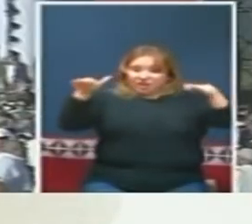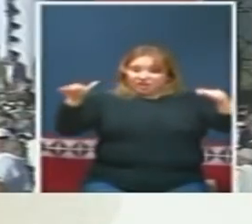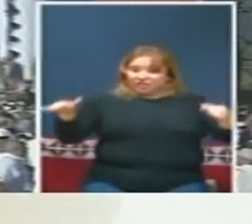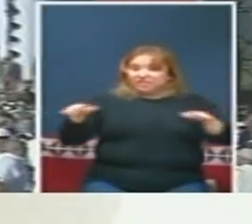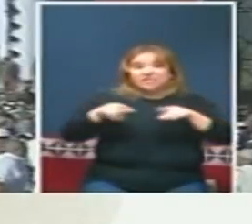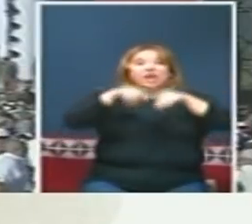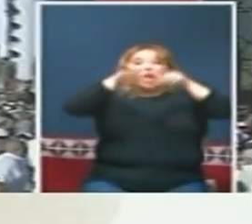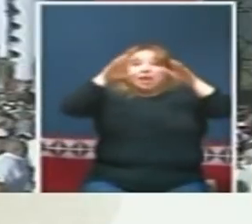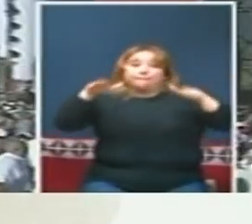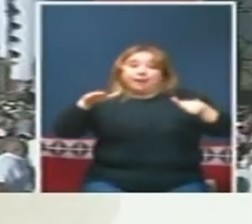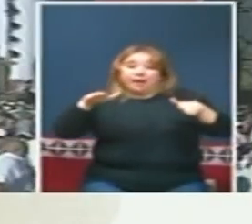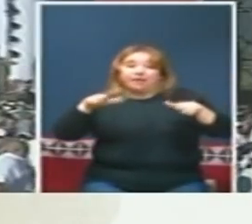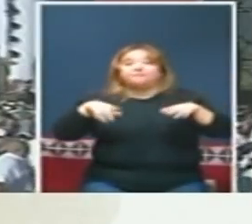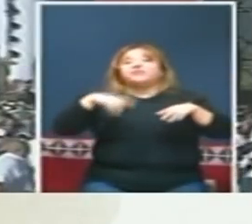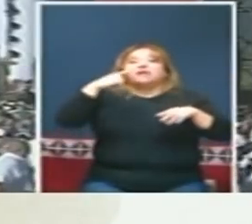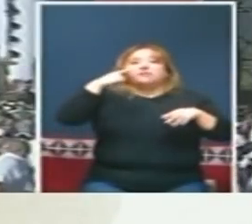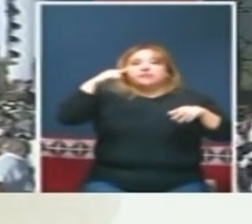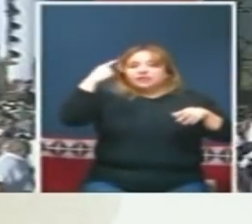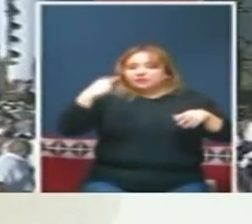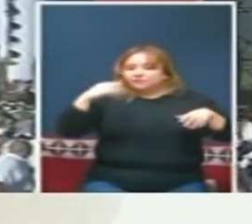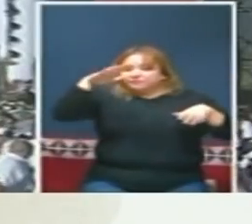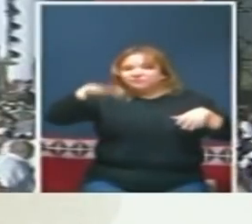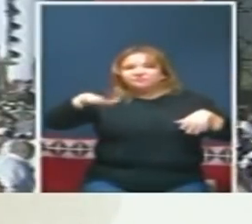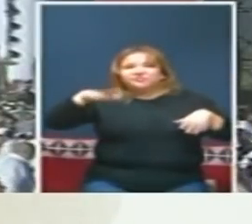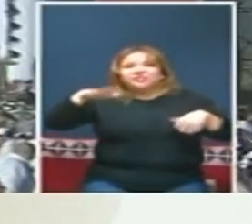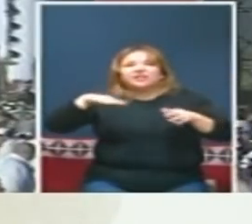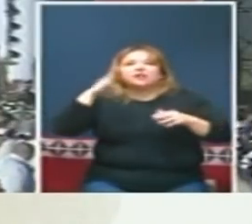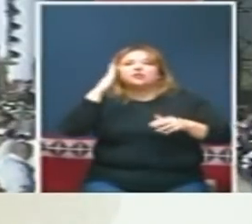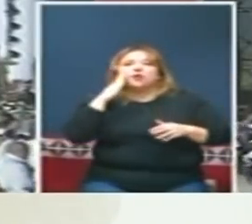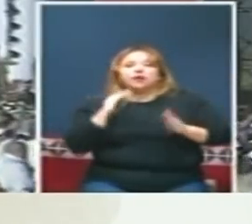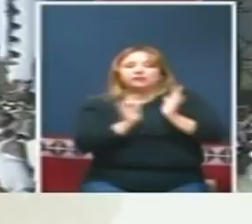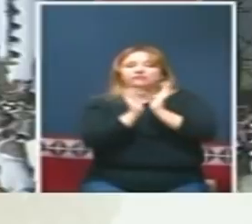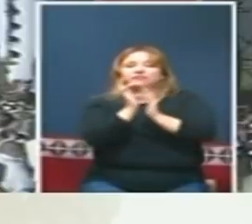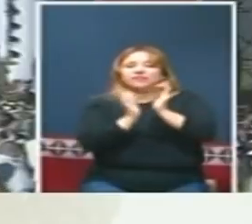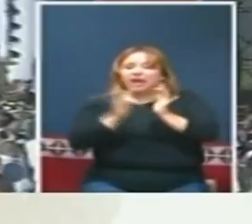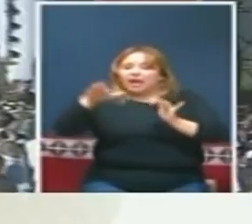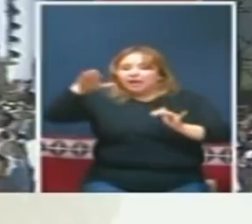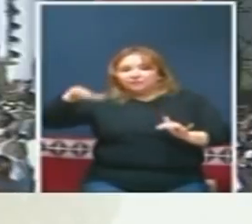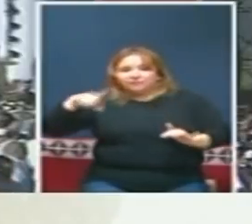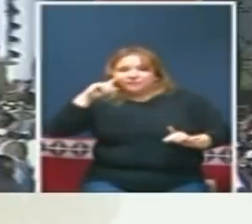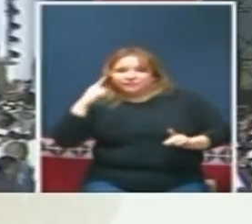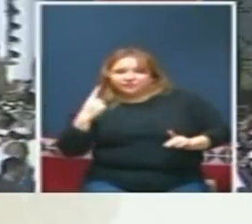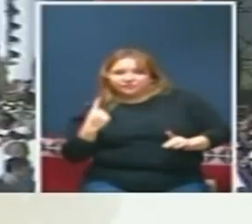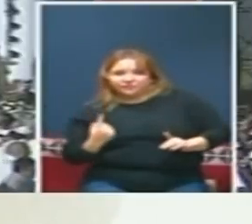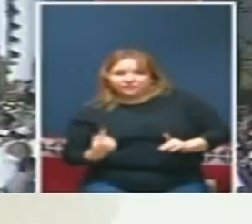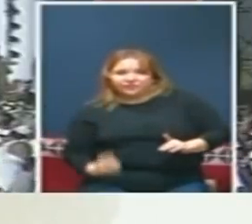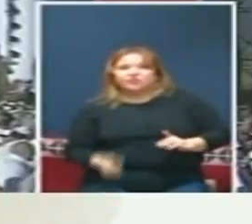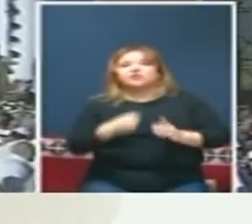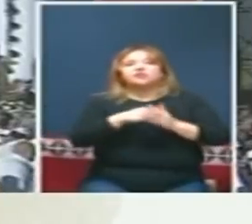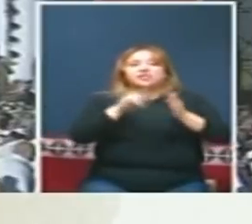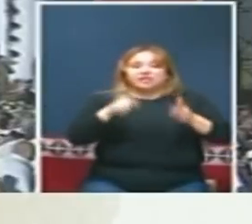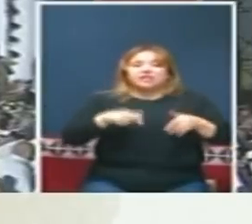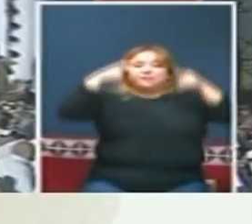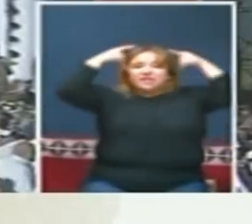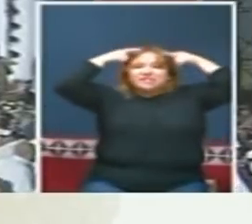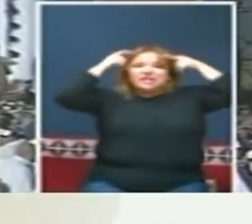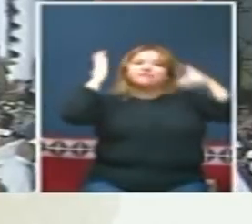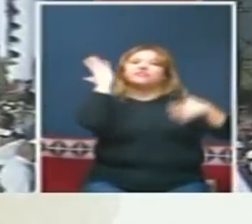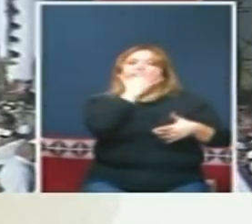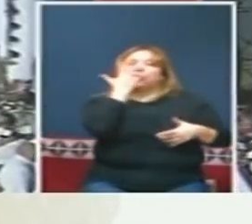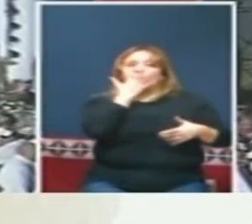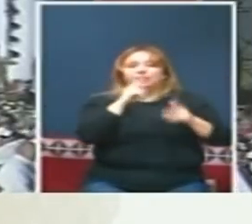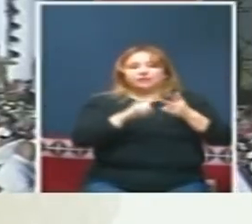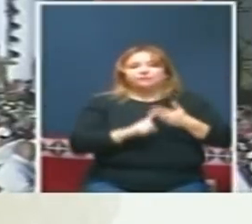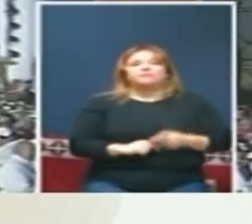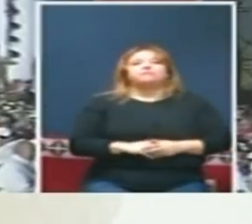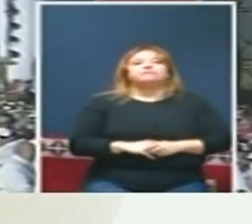del niño alcalde, ¿no?, de gran devoción, de gran fervor que tenemos todos los riojanos, como así también nuestro santo patrono, San Nicolás.